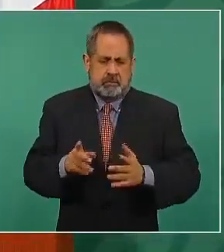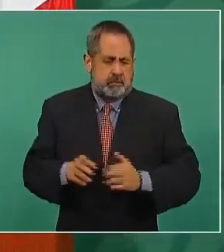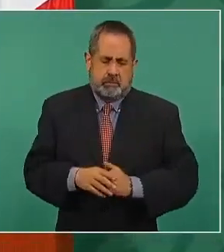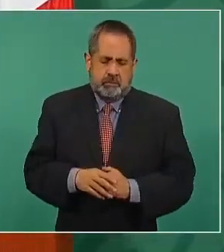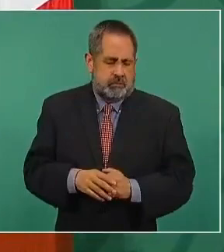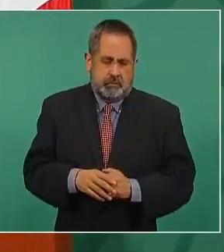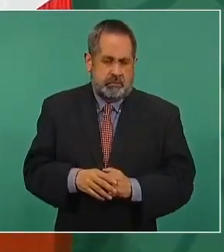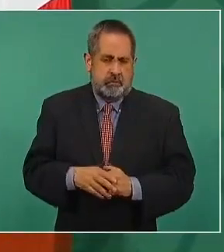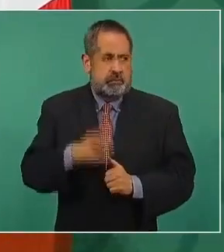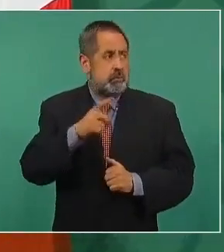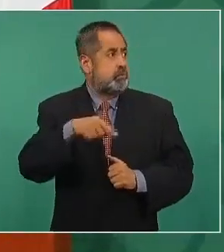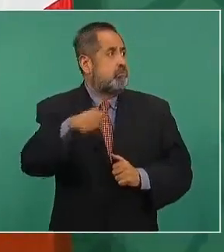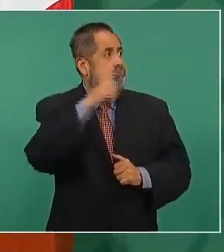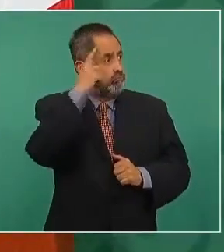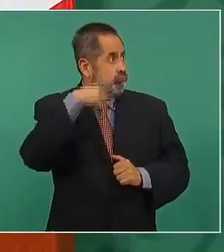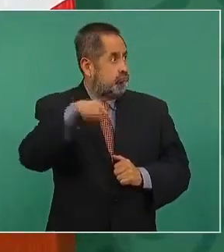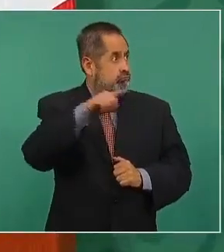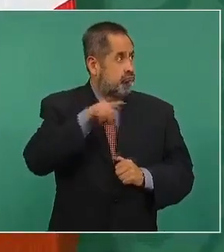mediante esas prácticas